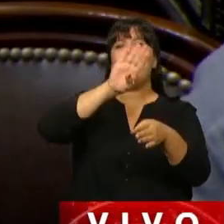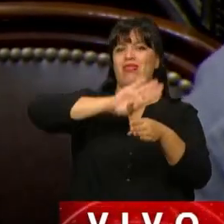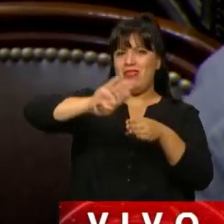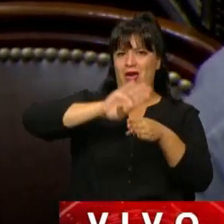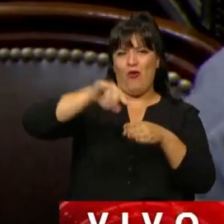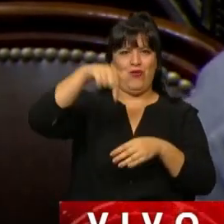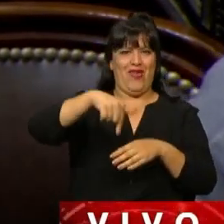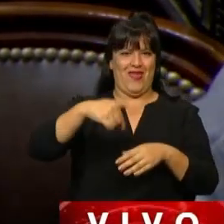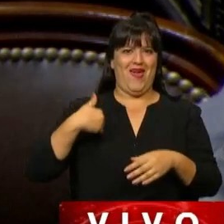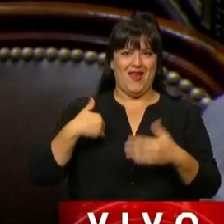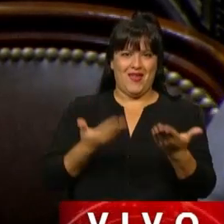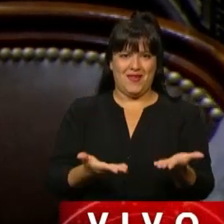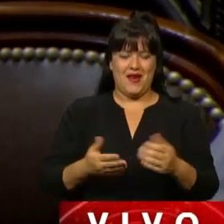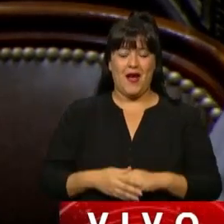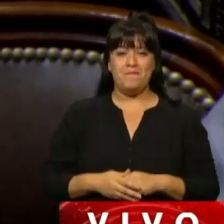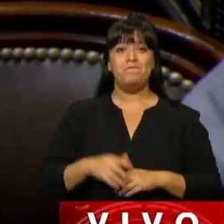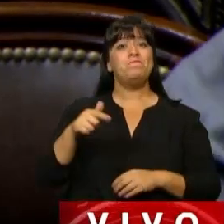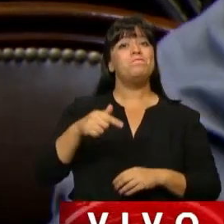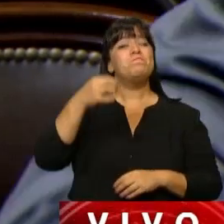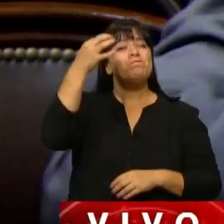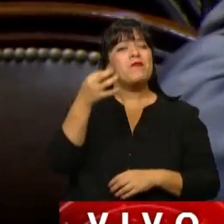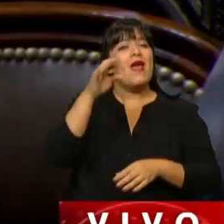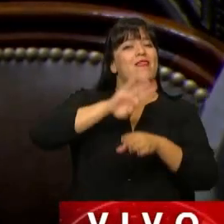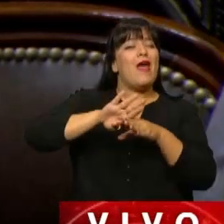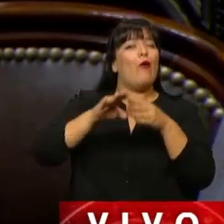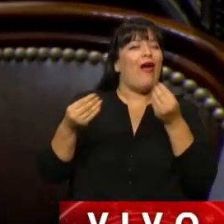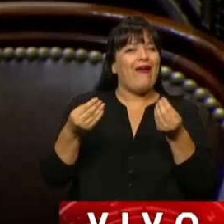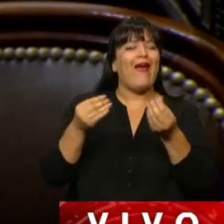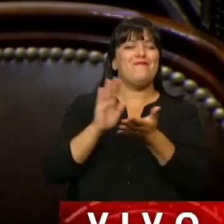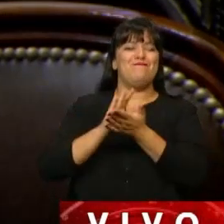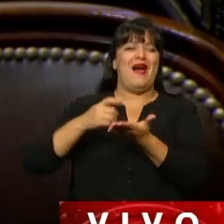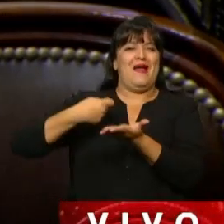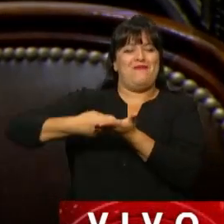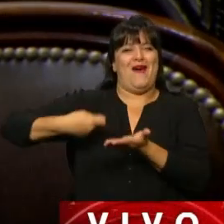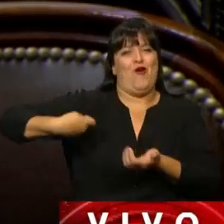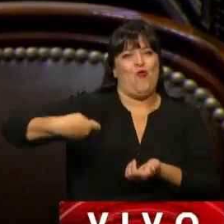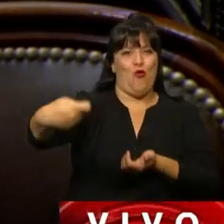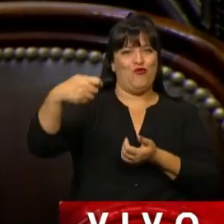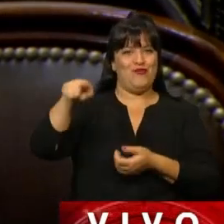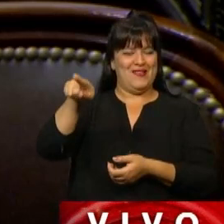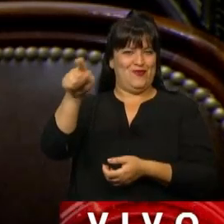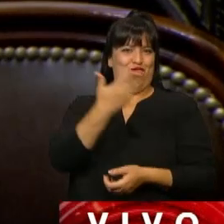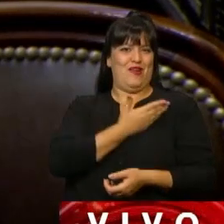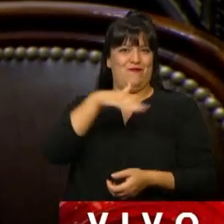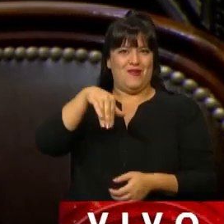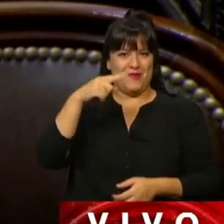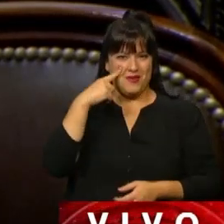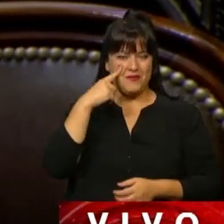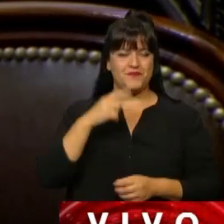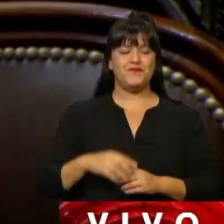deuda de la nación argentina, en este caso la refinanciación de la deuda con el Fondo Monetario